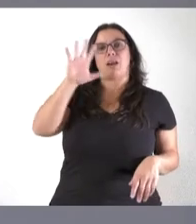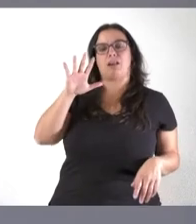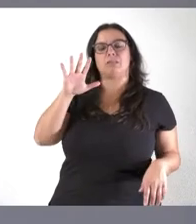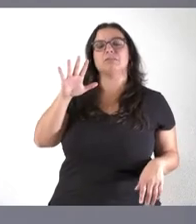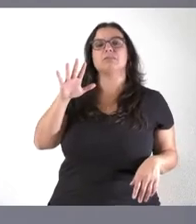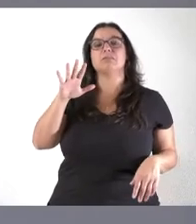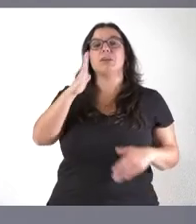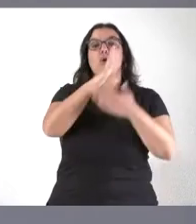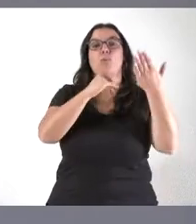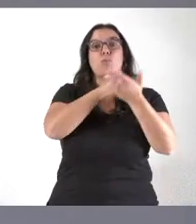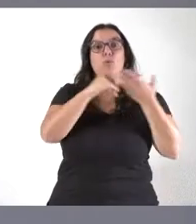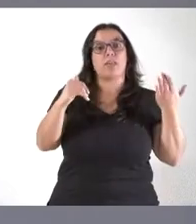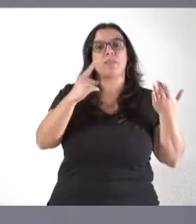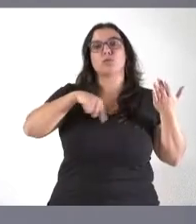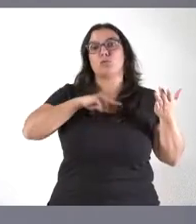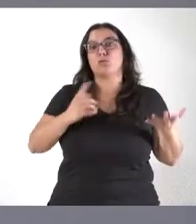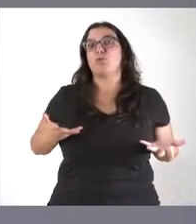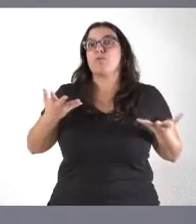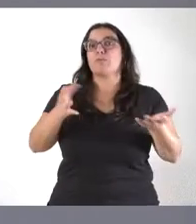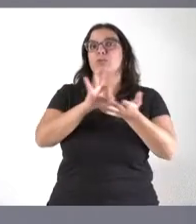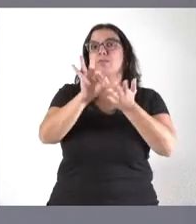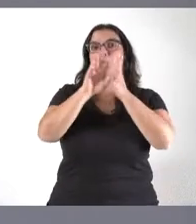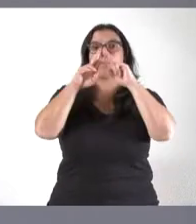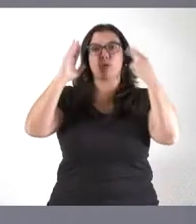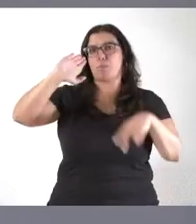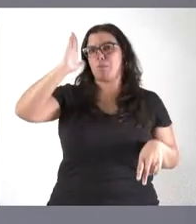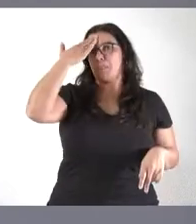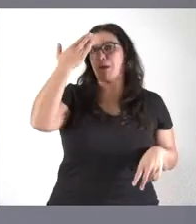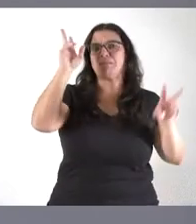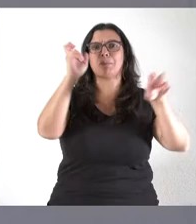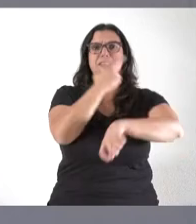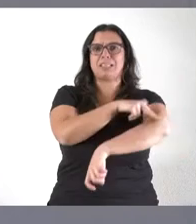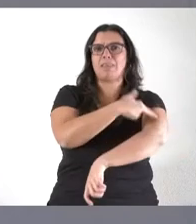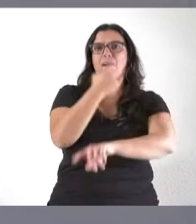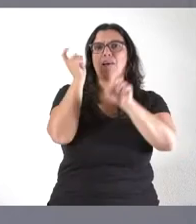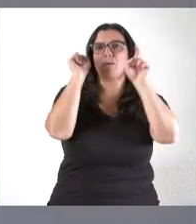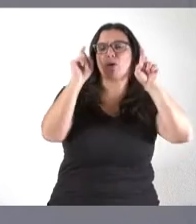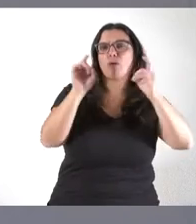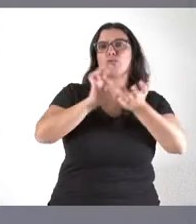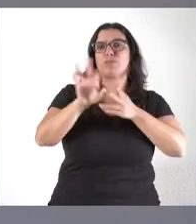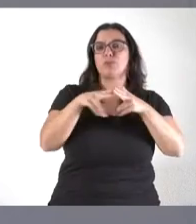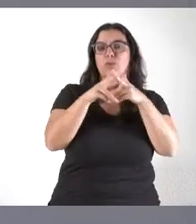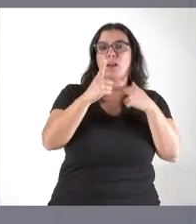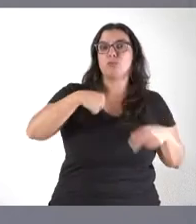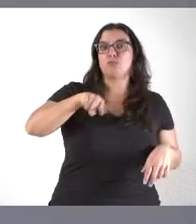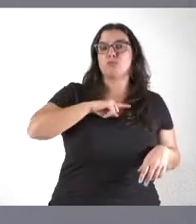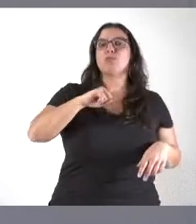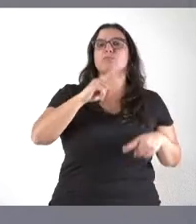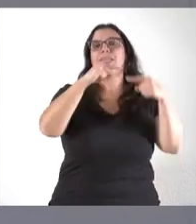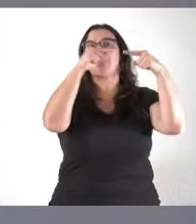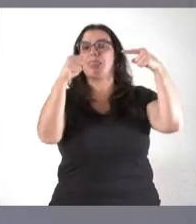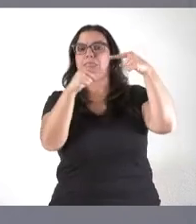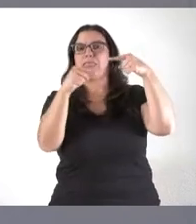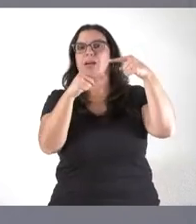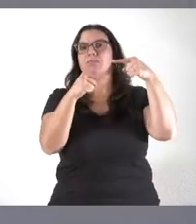autónomas que prestamos en los principales servicios públicos a los ciudadanos en materia de sanidad educación de seres sociales tenemos un déficit que solo